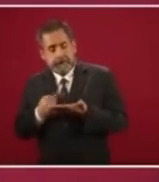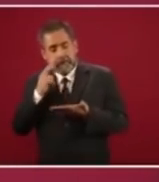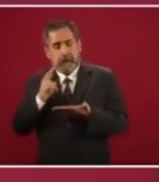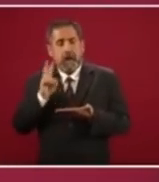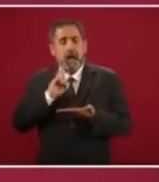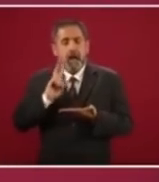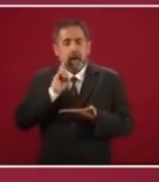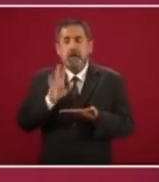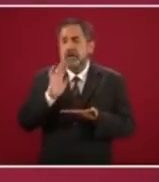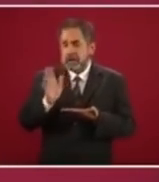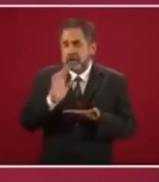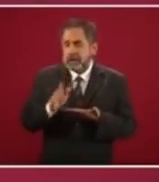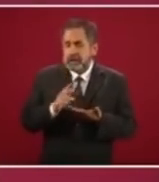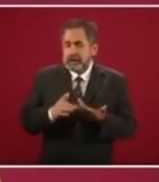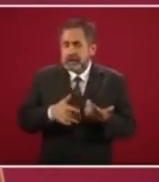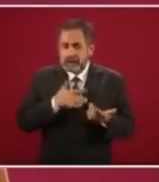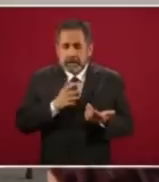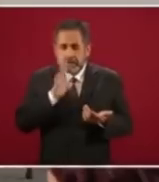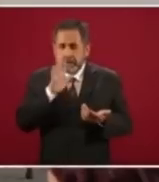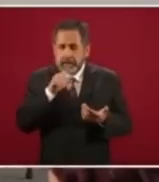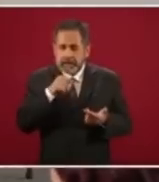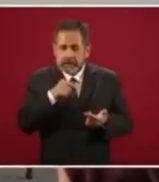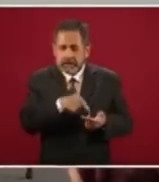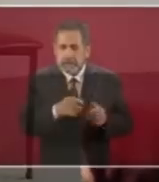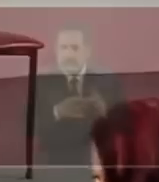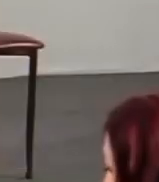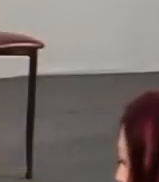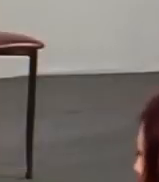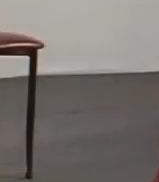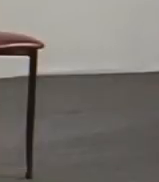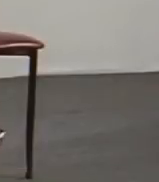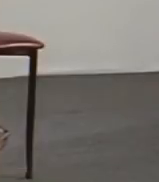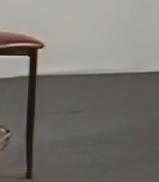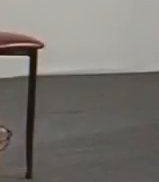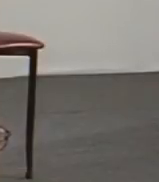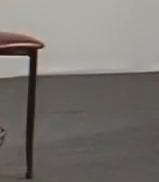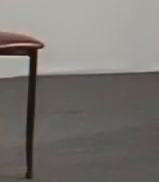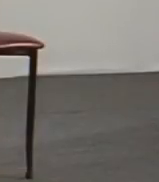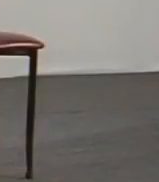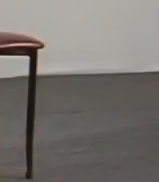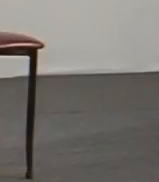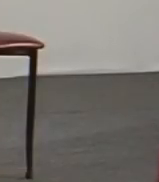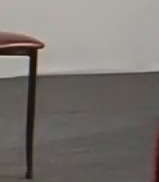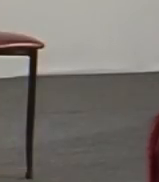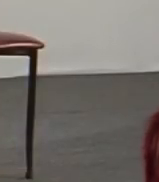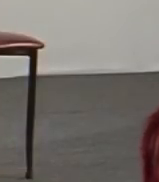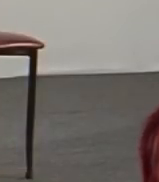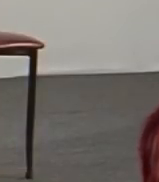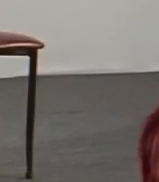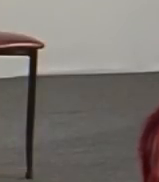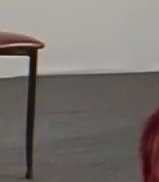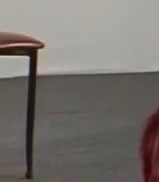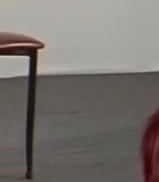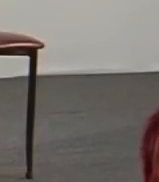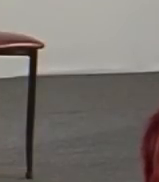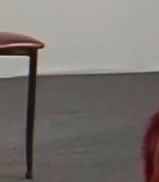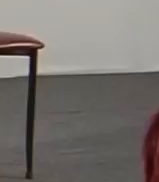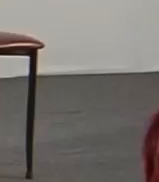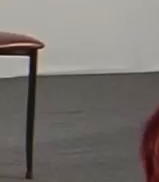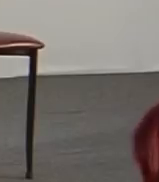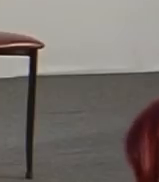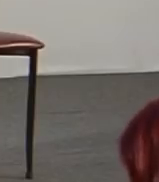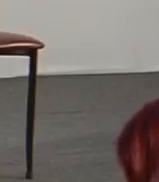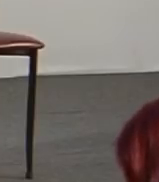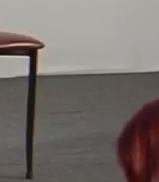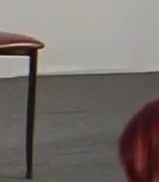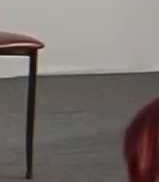es cierto ya hay algunos indicios, como aquí mencionaba al inicio, de la presencia de